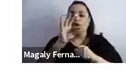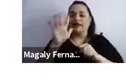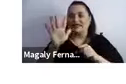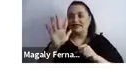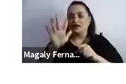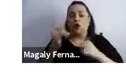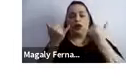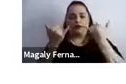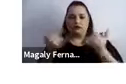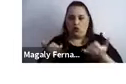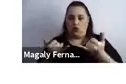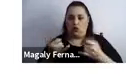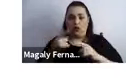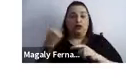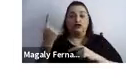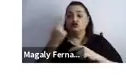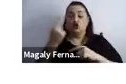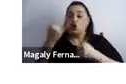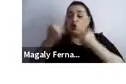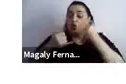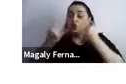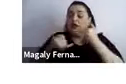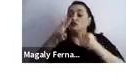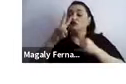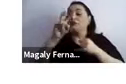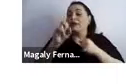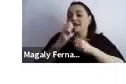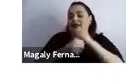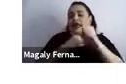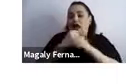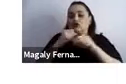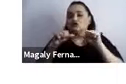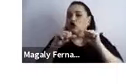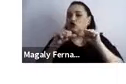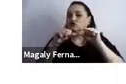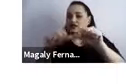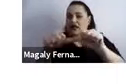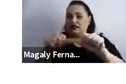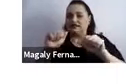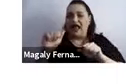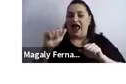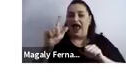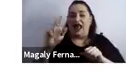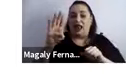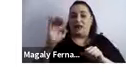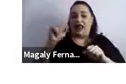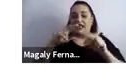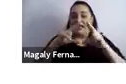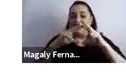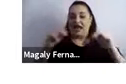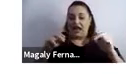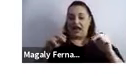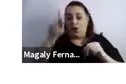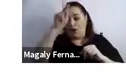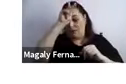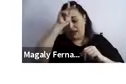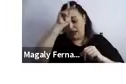fecha. Solo durante los últimos 20 años han sido constantes en hacerlo. Albania, Nicaragua, Perú, Samoa, Honduras,